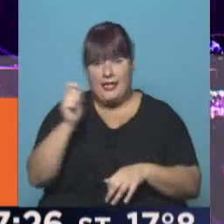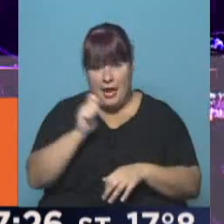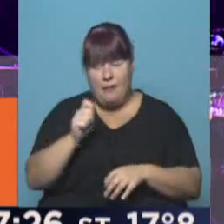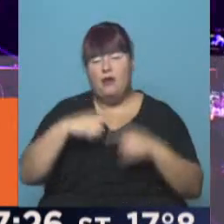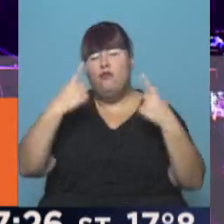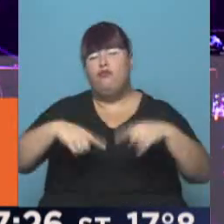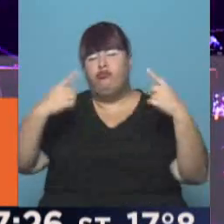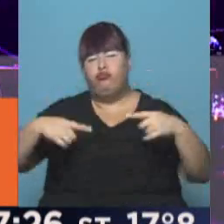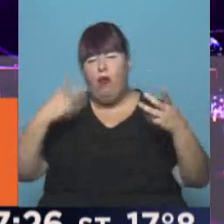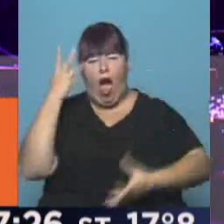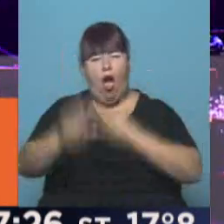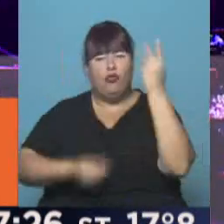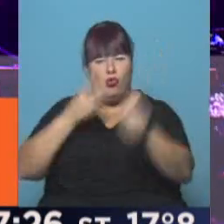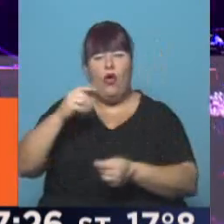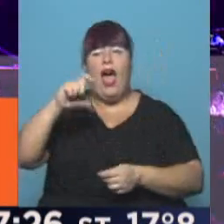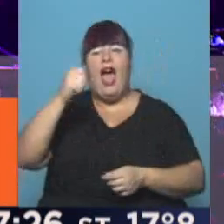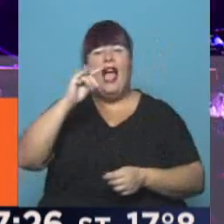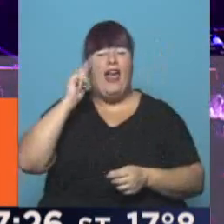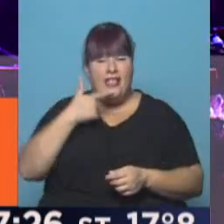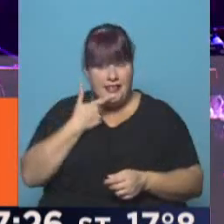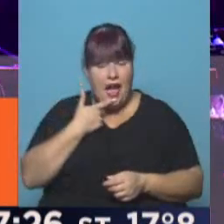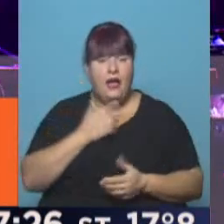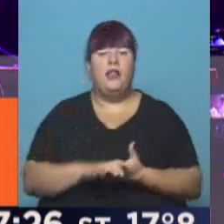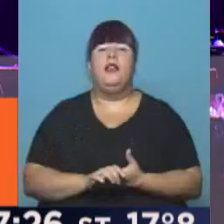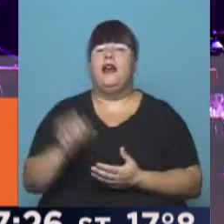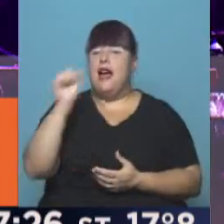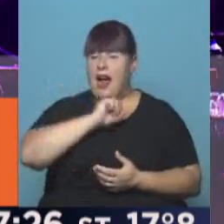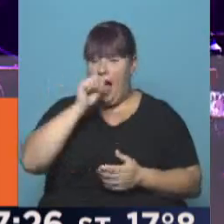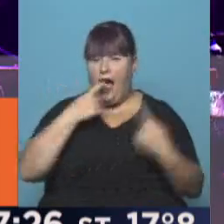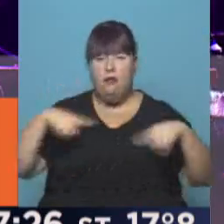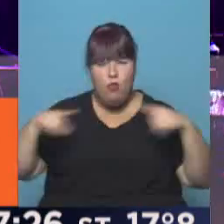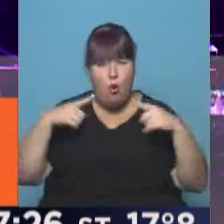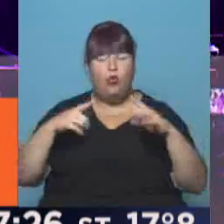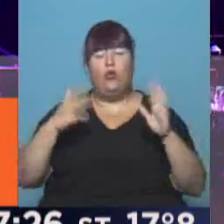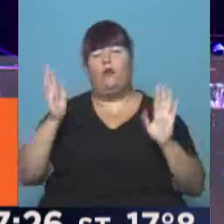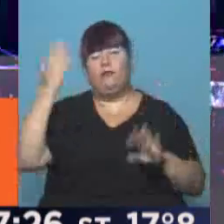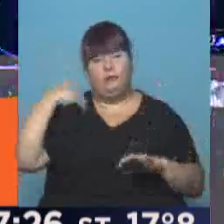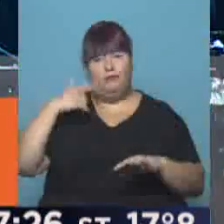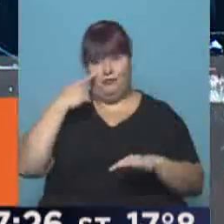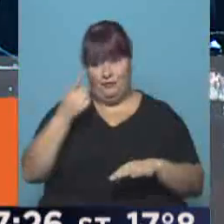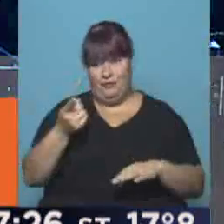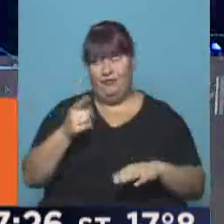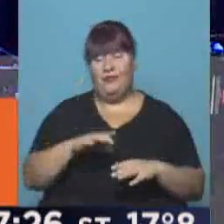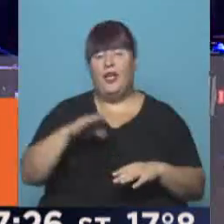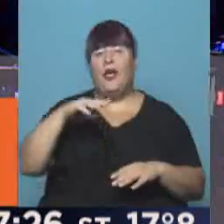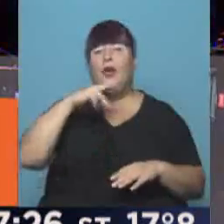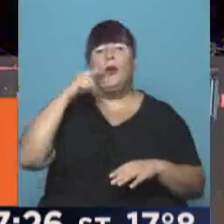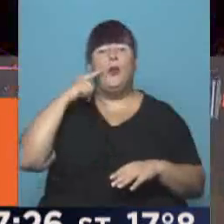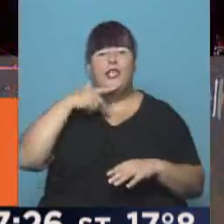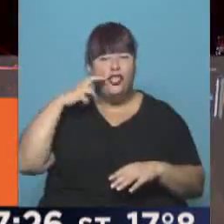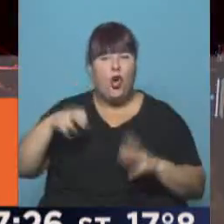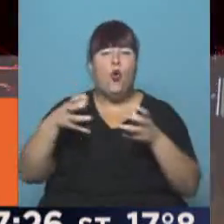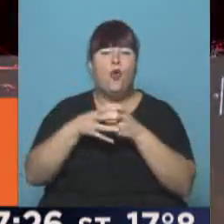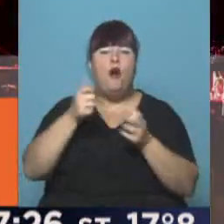entre muchas colaboraciones. Los fabulosos Cadillacs dieron un concierto después de que escucháramos a Visión, la banda